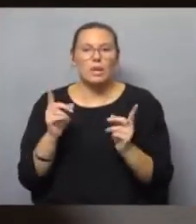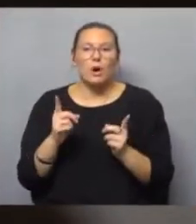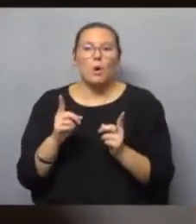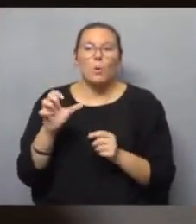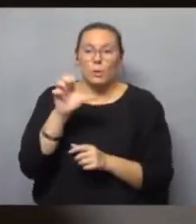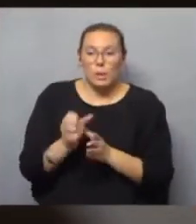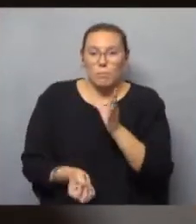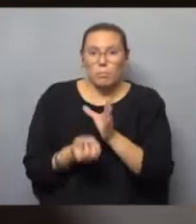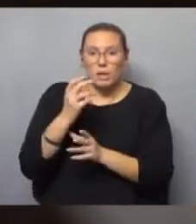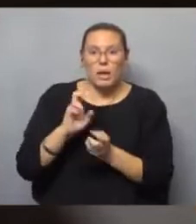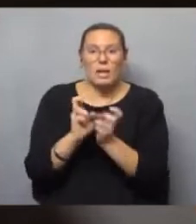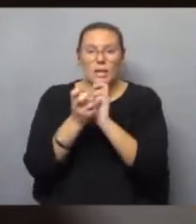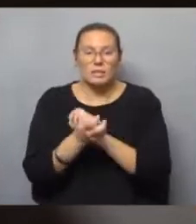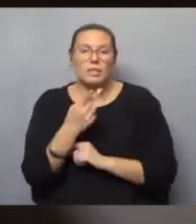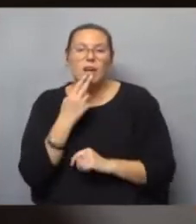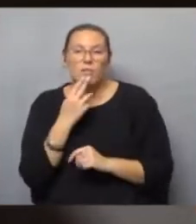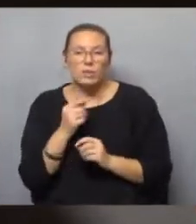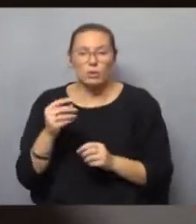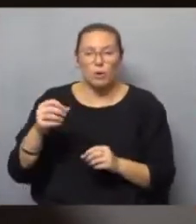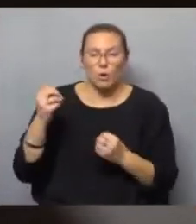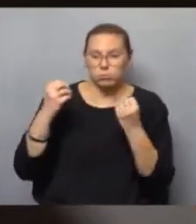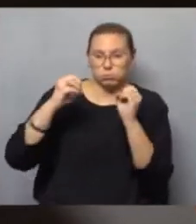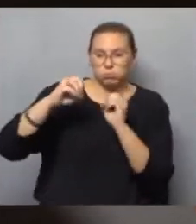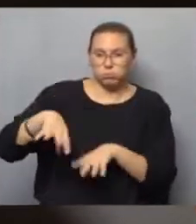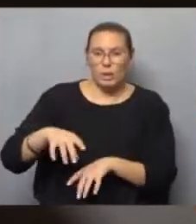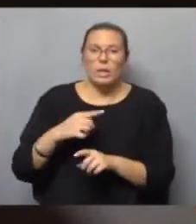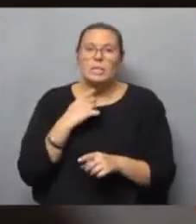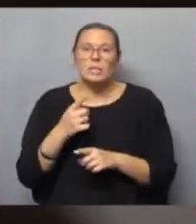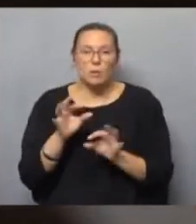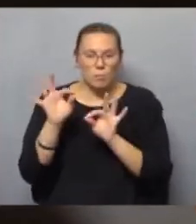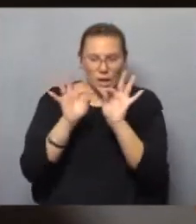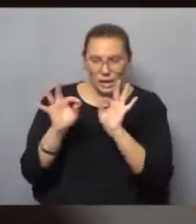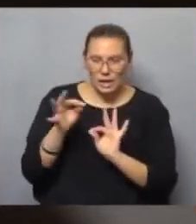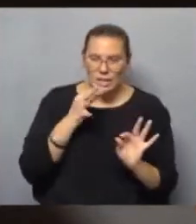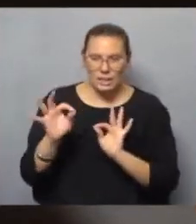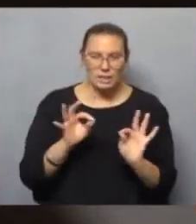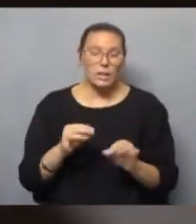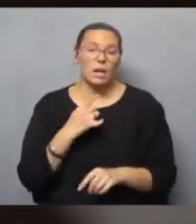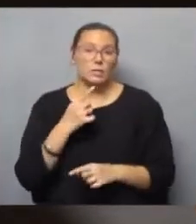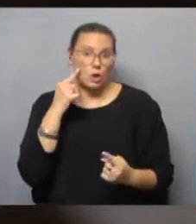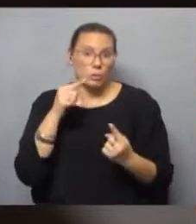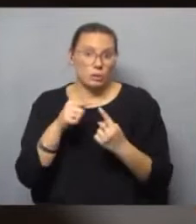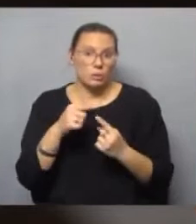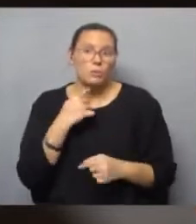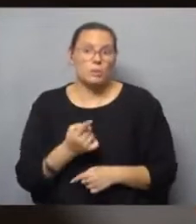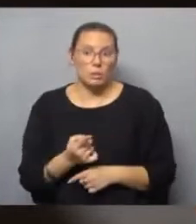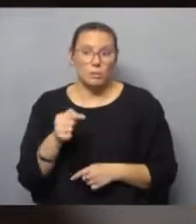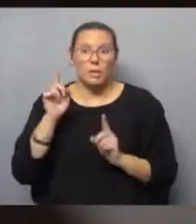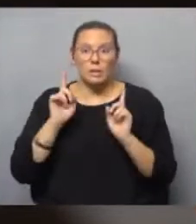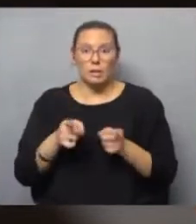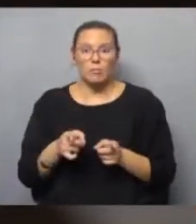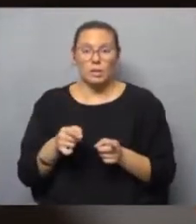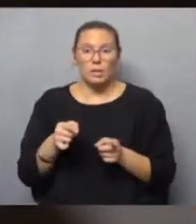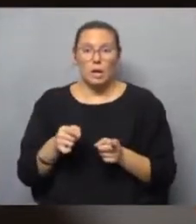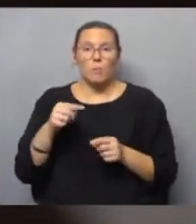emprendimiento que recicla vidrio de desecho para utilizar en aplicaciones estéticas y utilitarias. Además, en